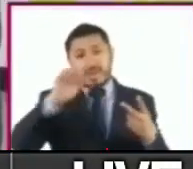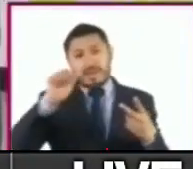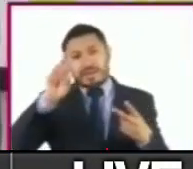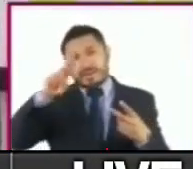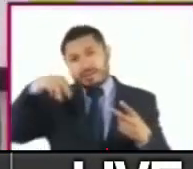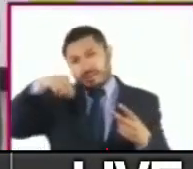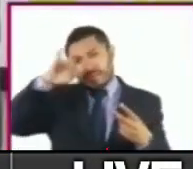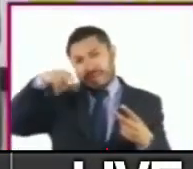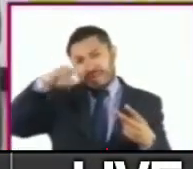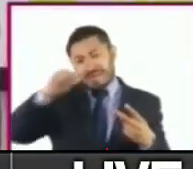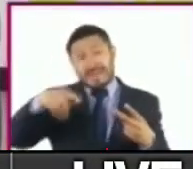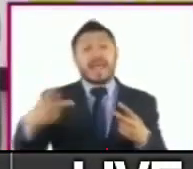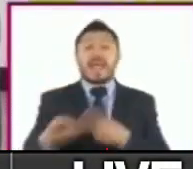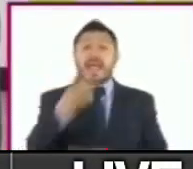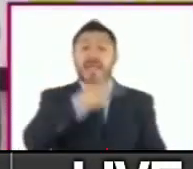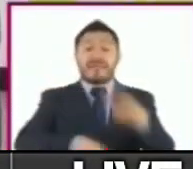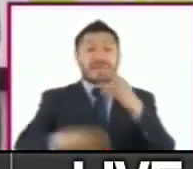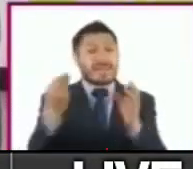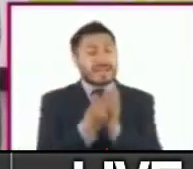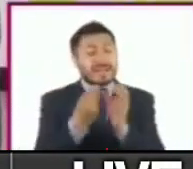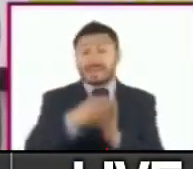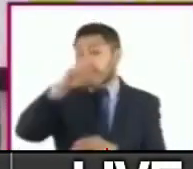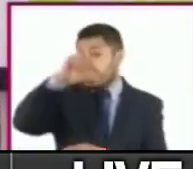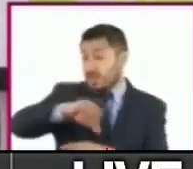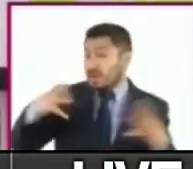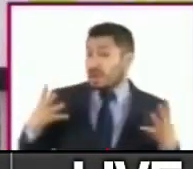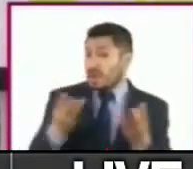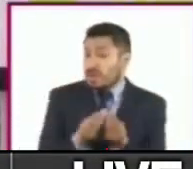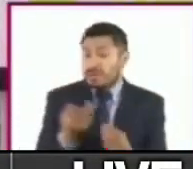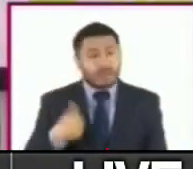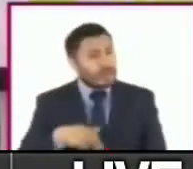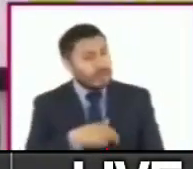Blancas por estar en esta sesión con nosotros. ¡Hasta pronto!